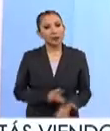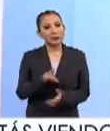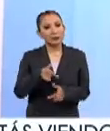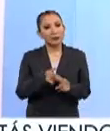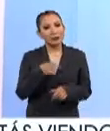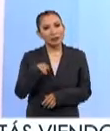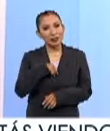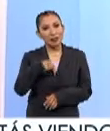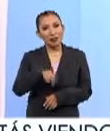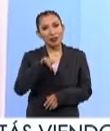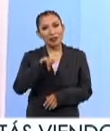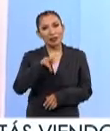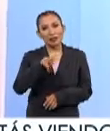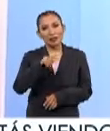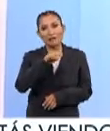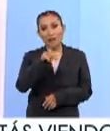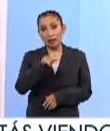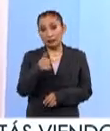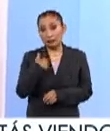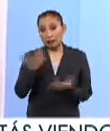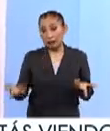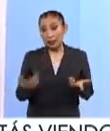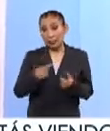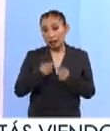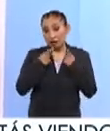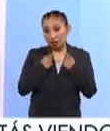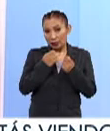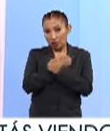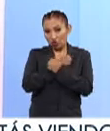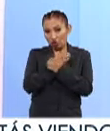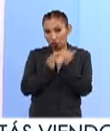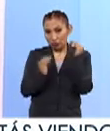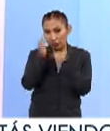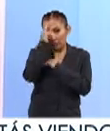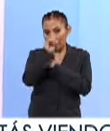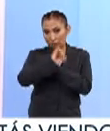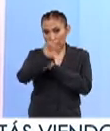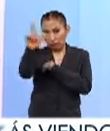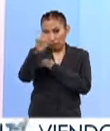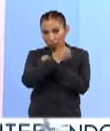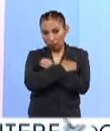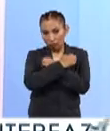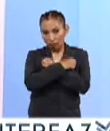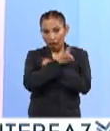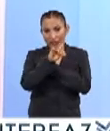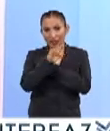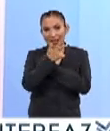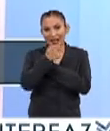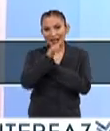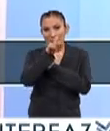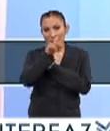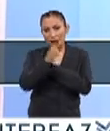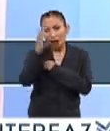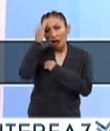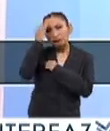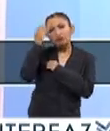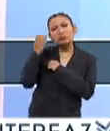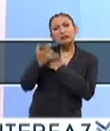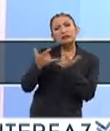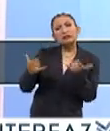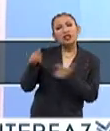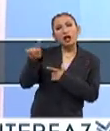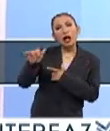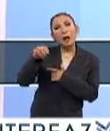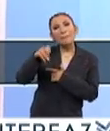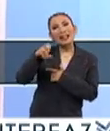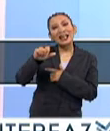Gracias por seguir con nosotros en Interfaz. Y bueno, la Dirección General de Educación Superior para Profesionales de la Educación nos invita a conocer ahora la historia